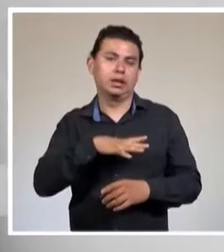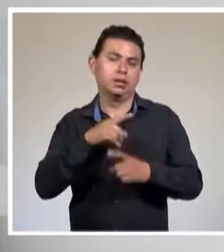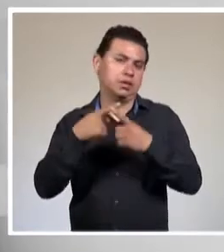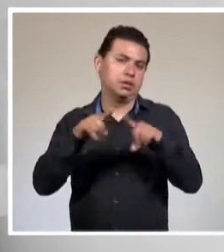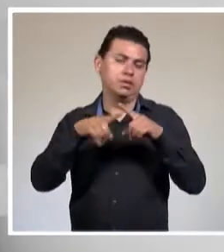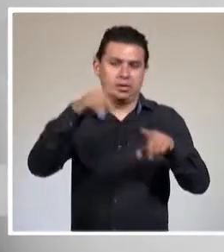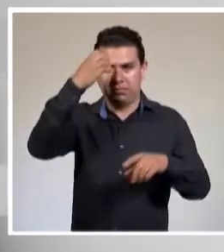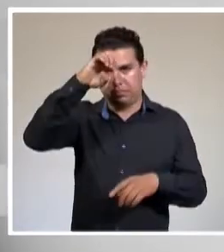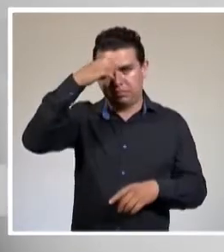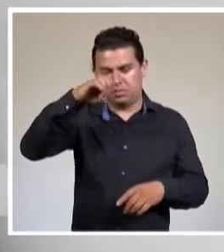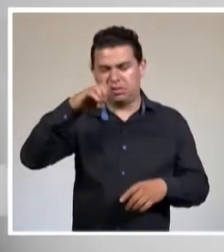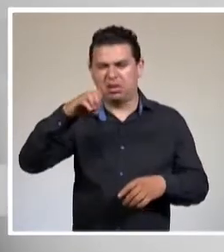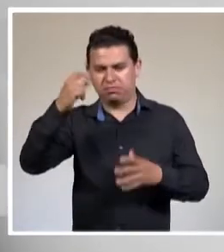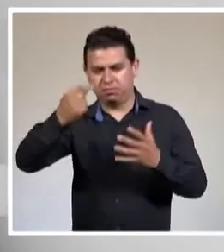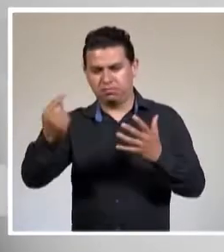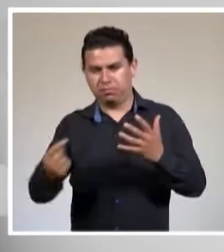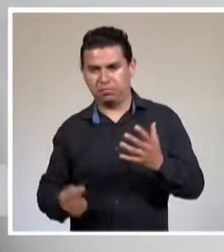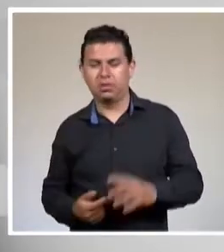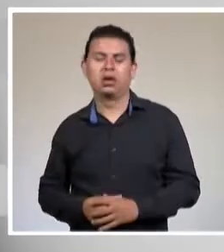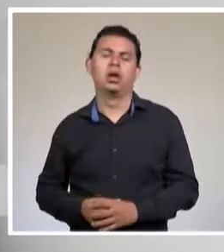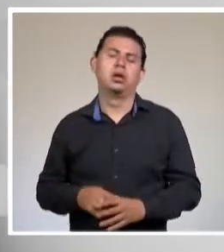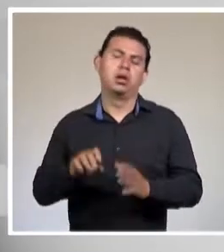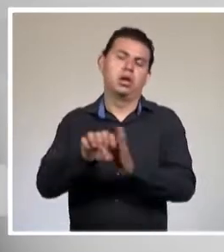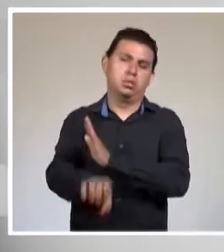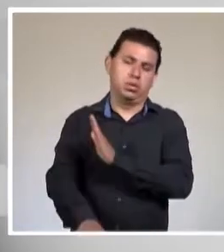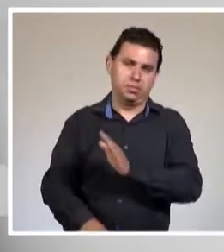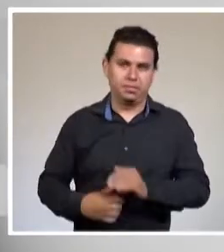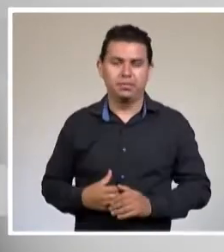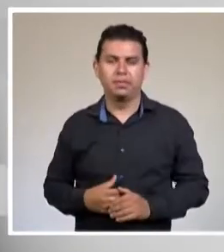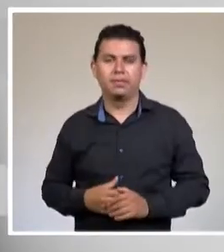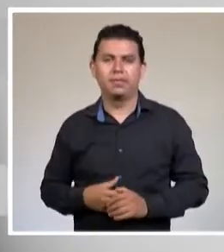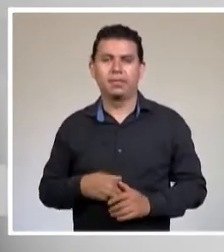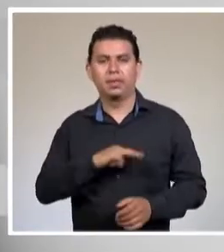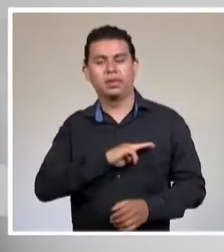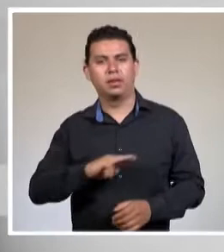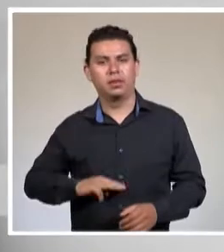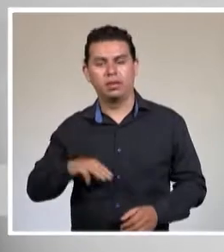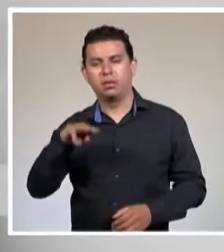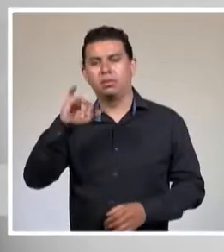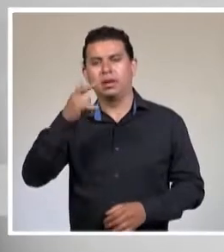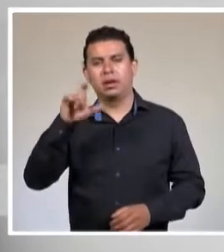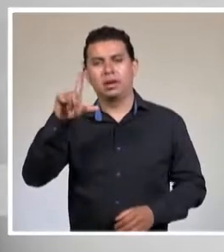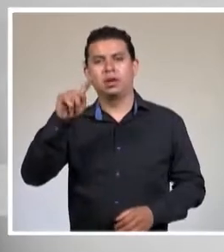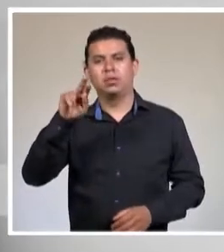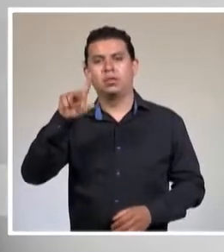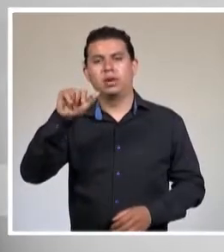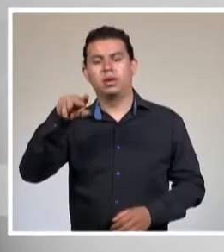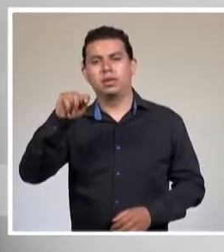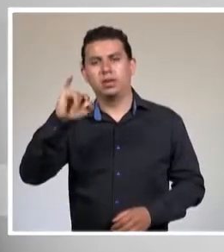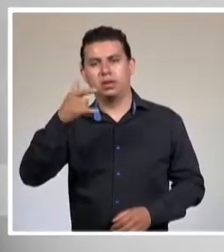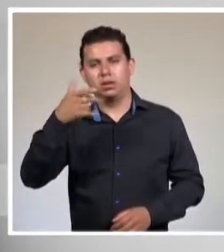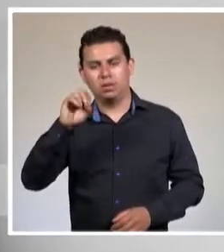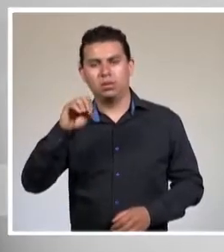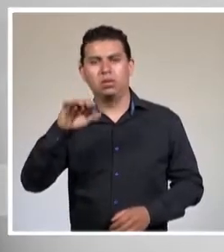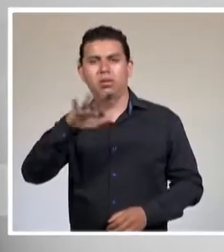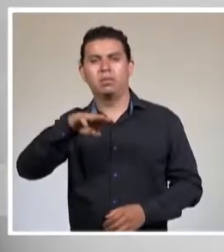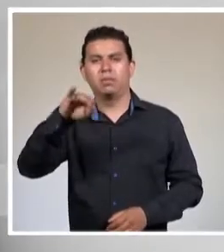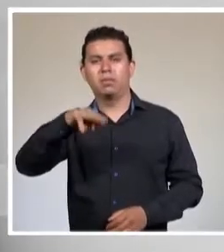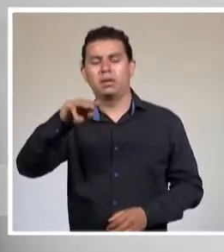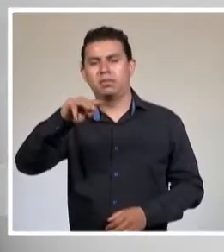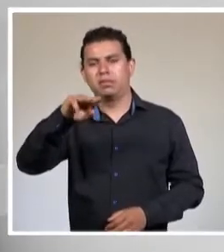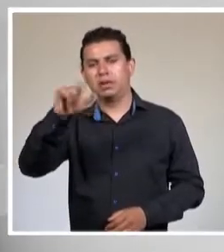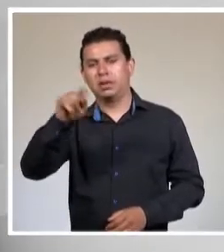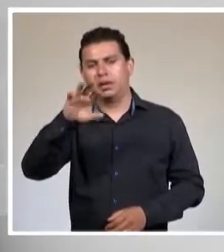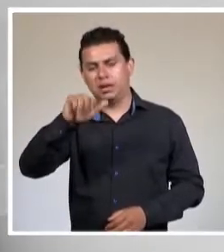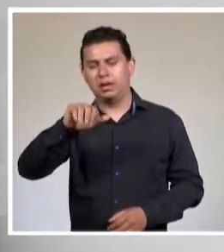experiencias interesantes está por ejemplo el caso del municipio de san miguel tulancingo el cual se ubica en la mixteca alta y